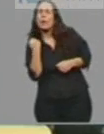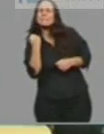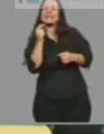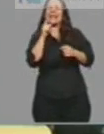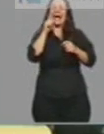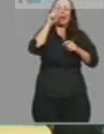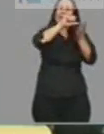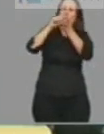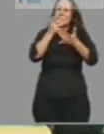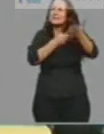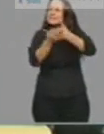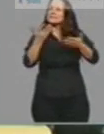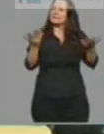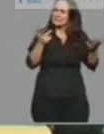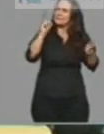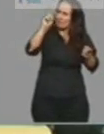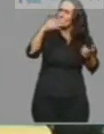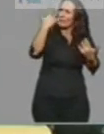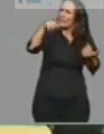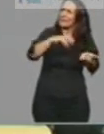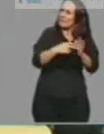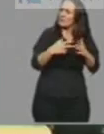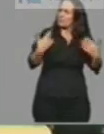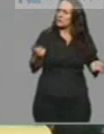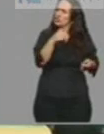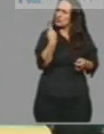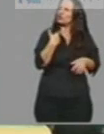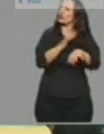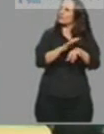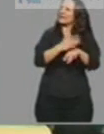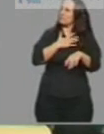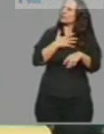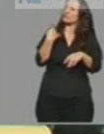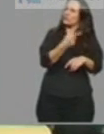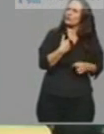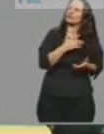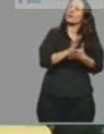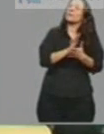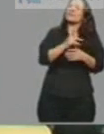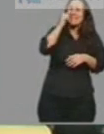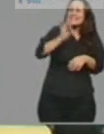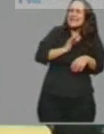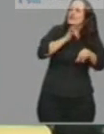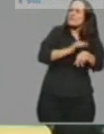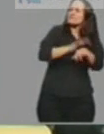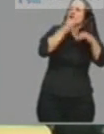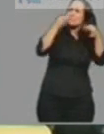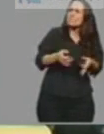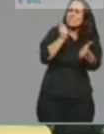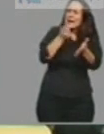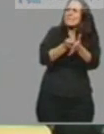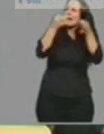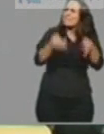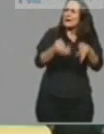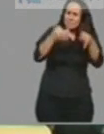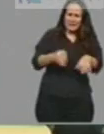por eso solicitamos que con la misma responsabilidad que hemos actuado en estos 10 años, pagando puntualmente